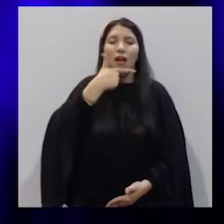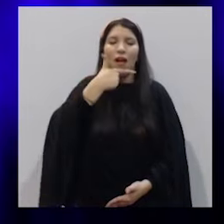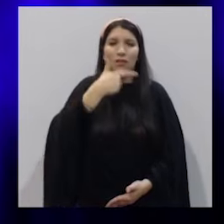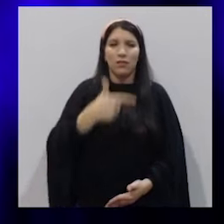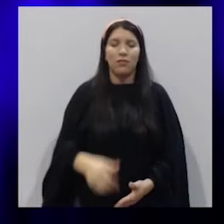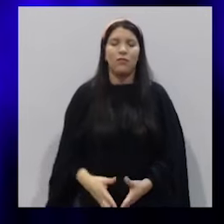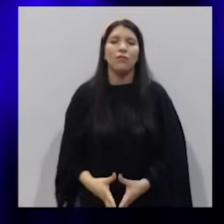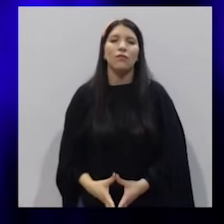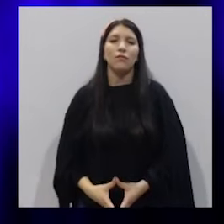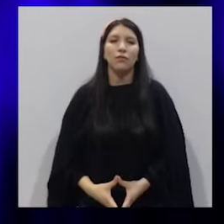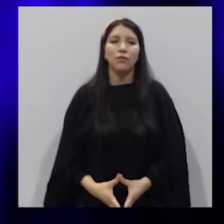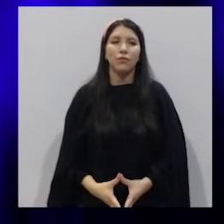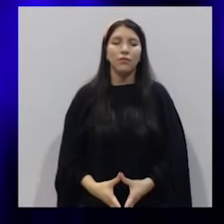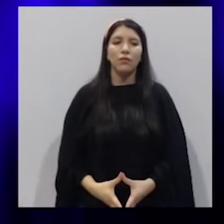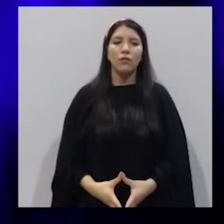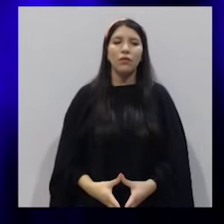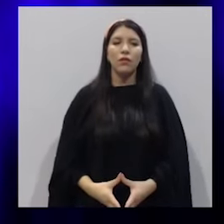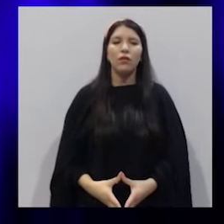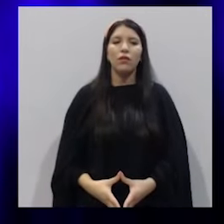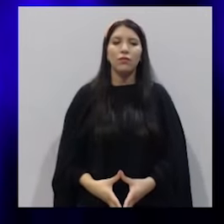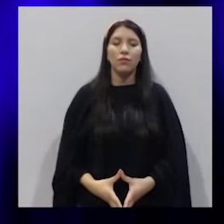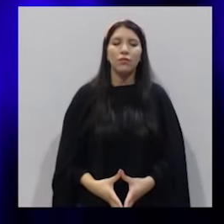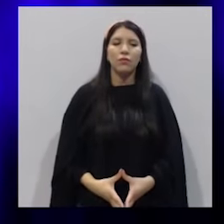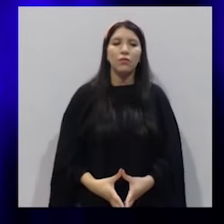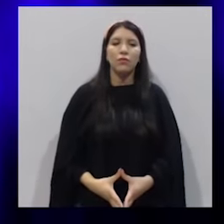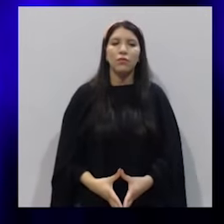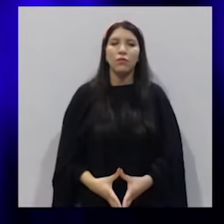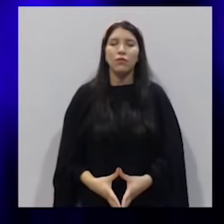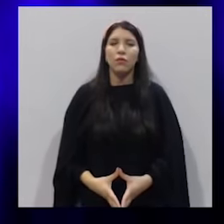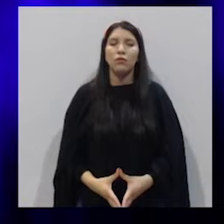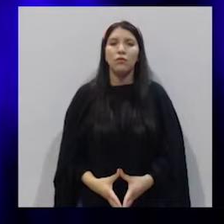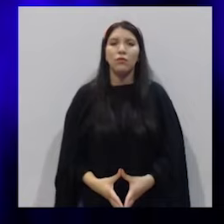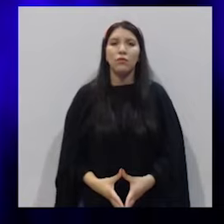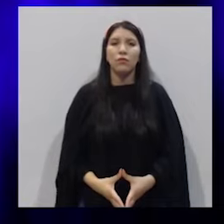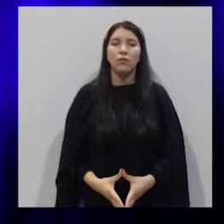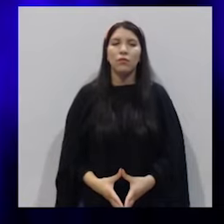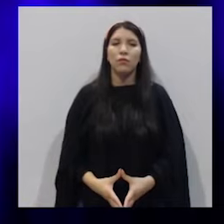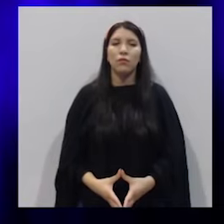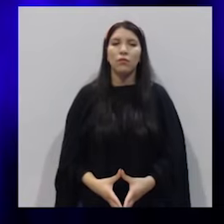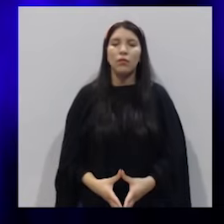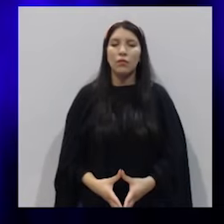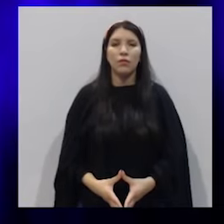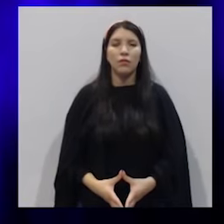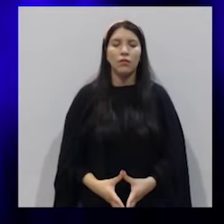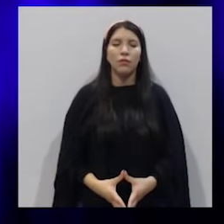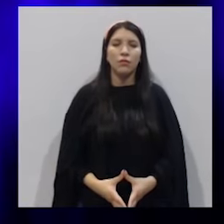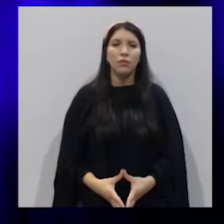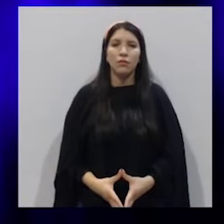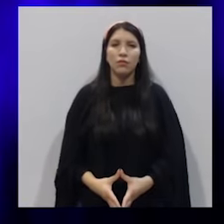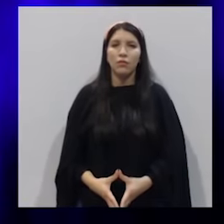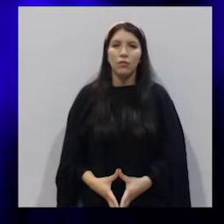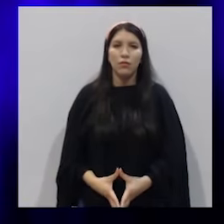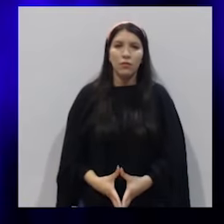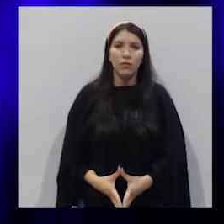lo que dice y también la moral tenía mucho que ver en cuanto a las personas